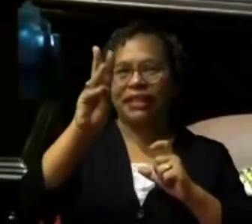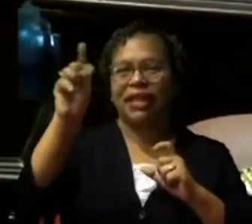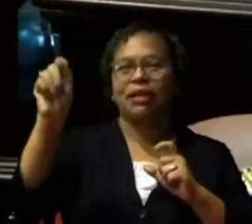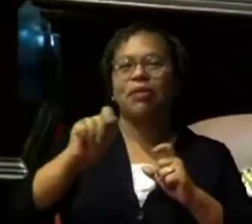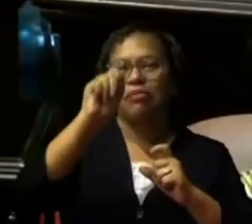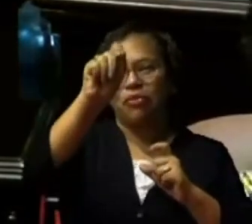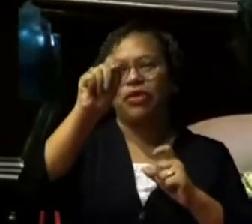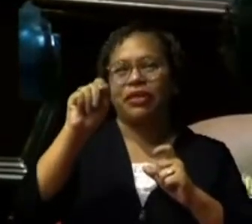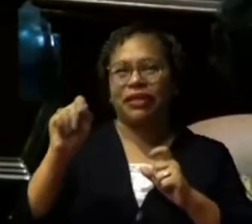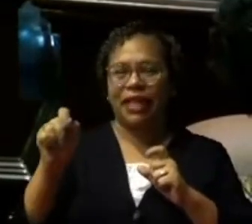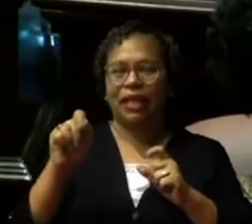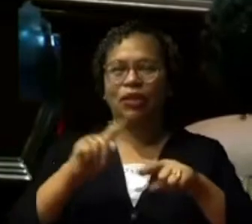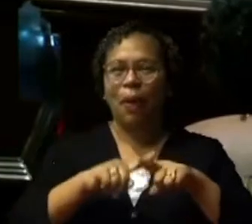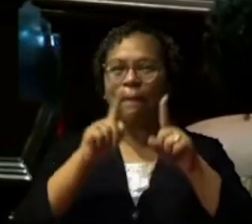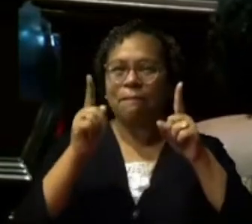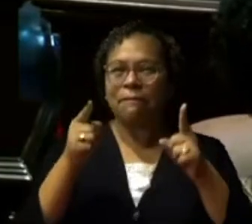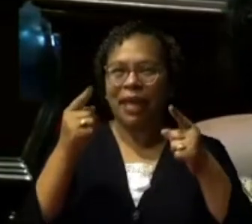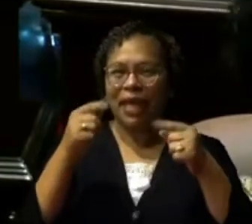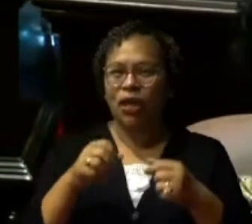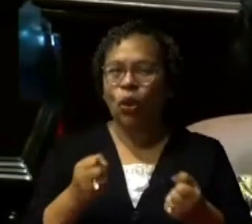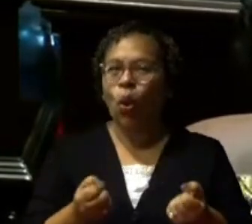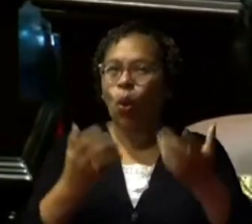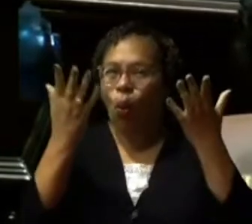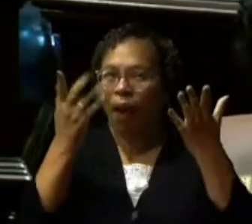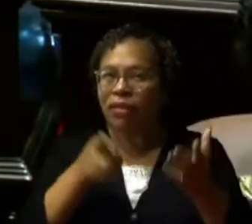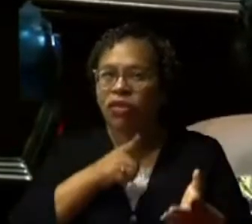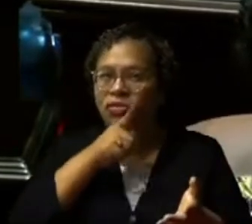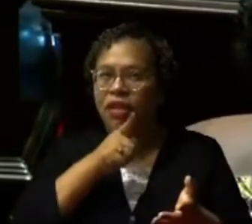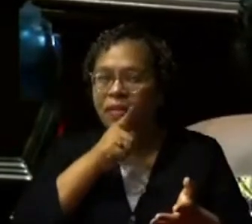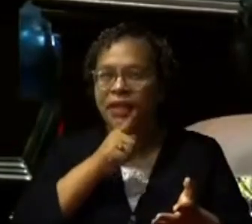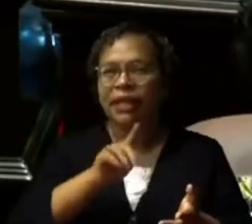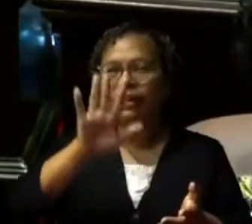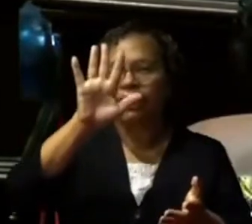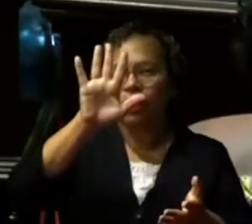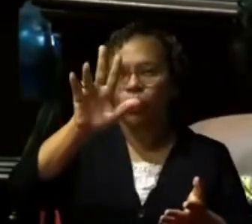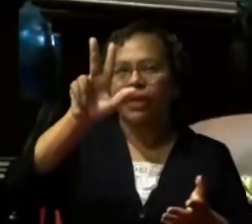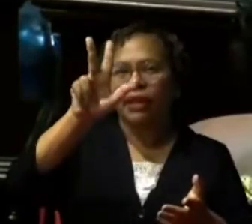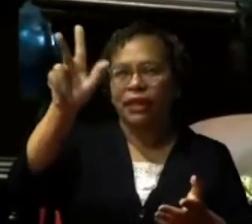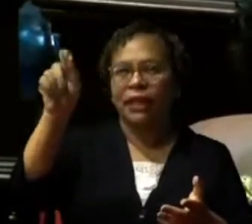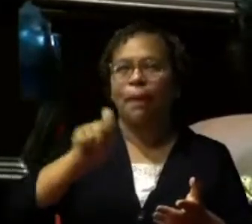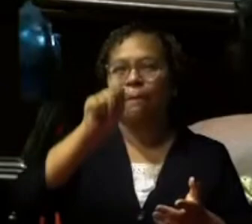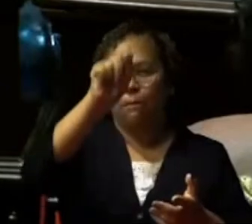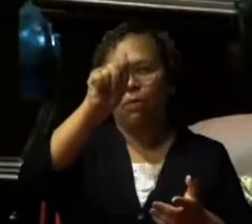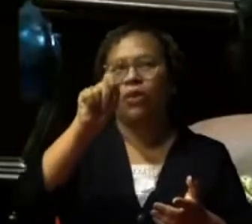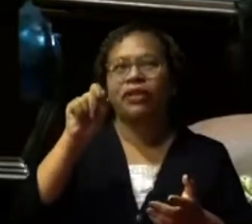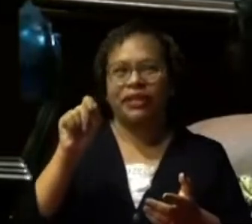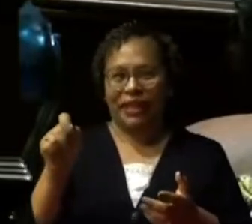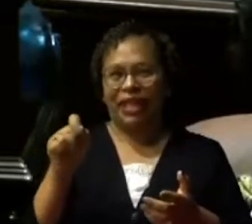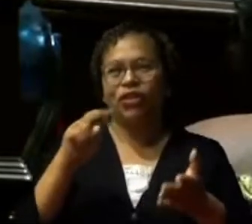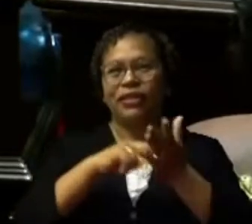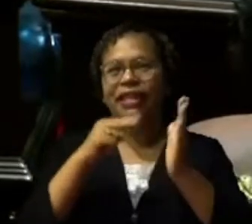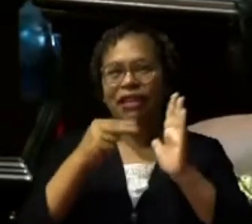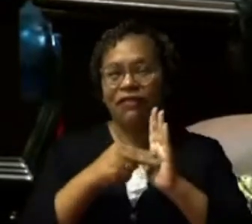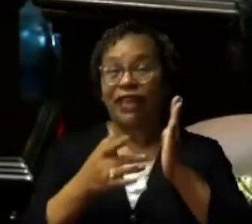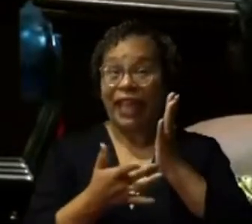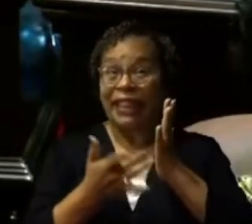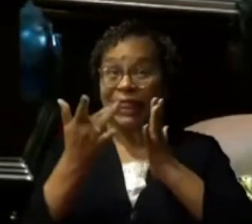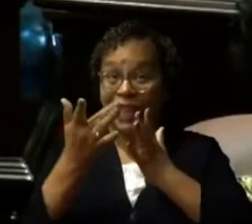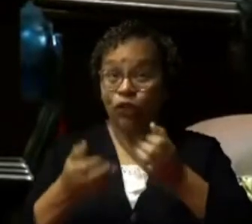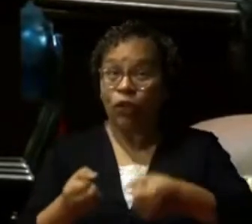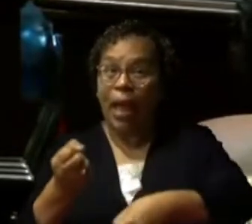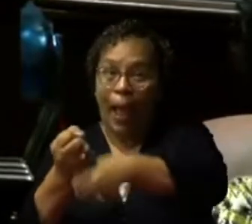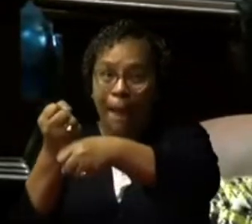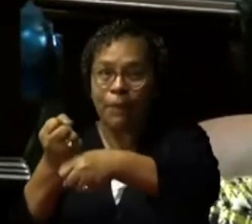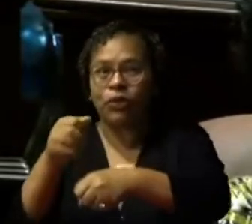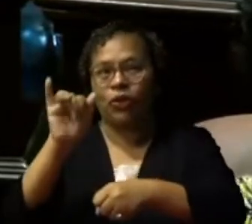habiendo alcanzado solamente un 53% de los votos. Es decir, una sobrerepresentación que favorece a la